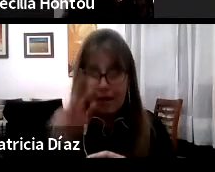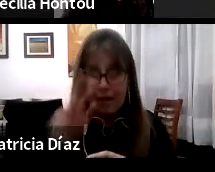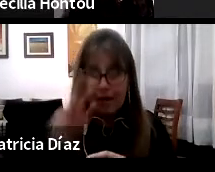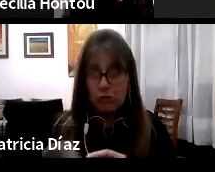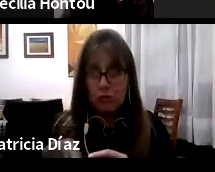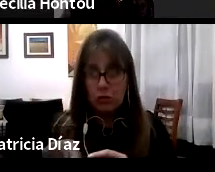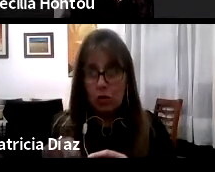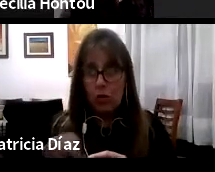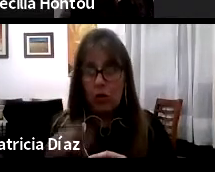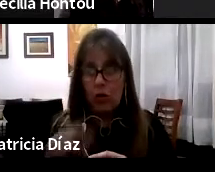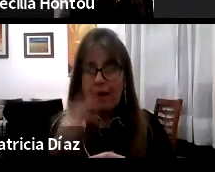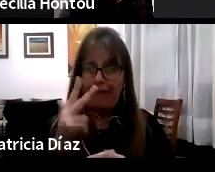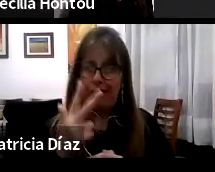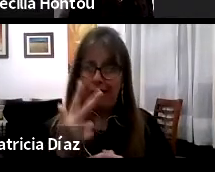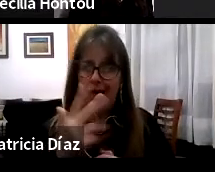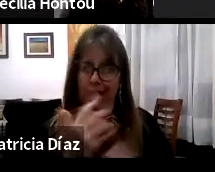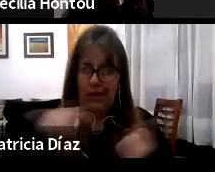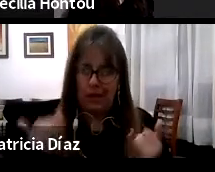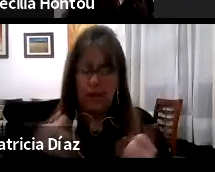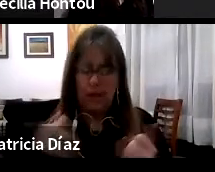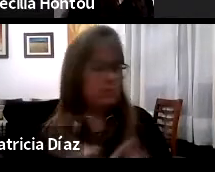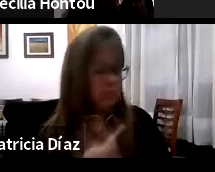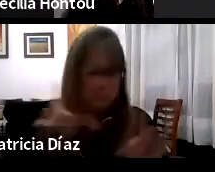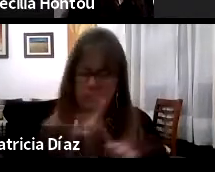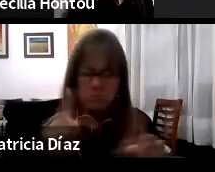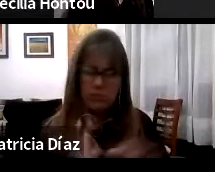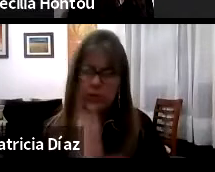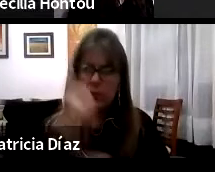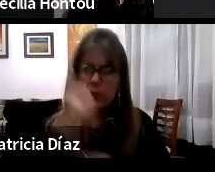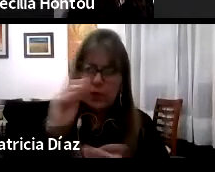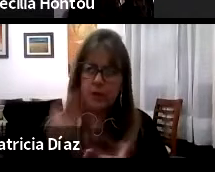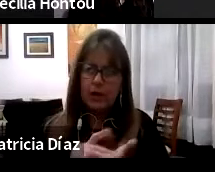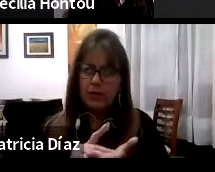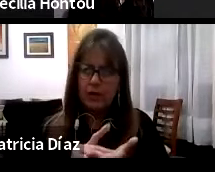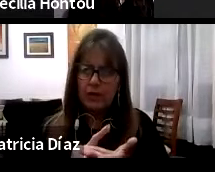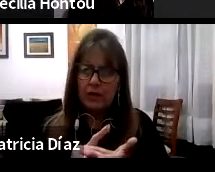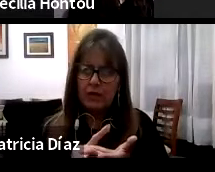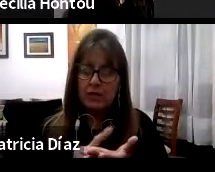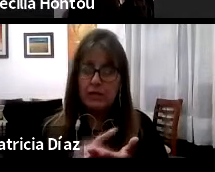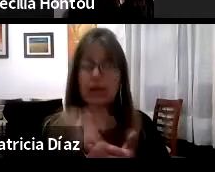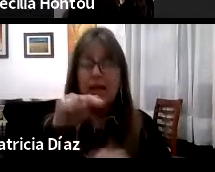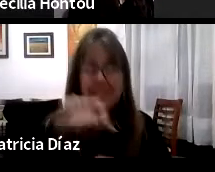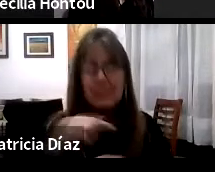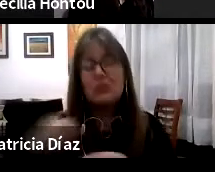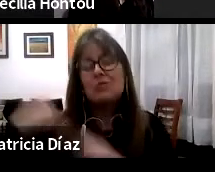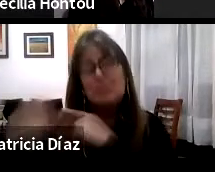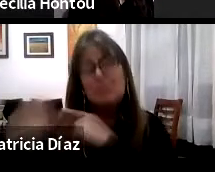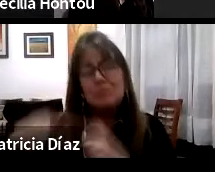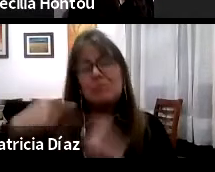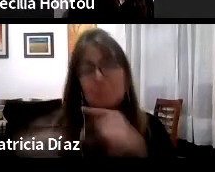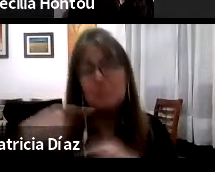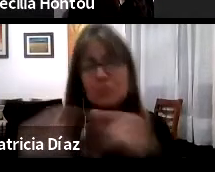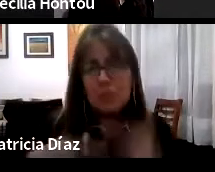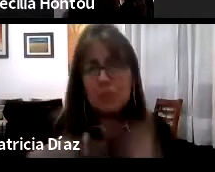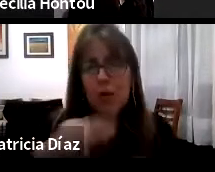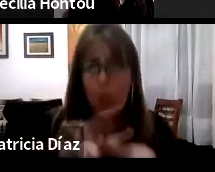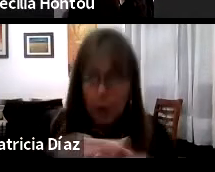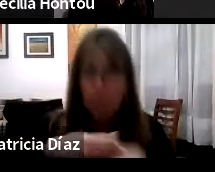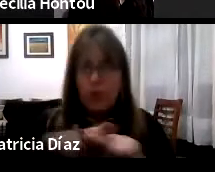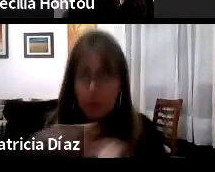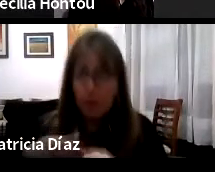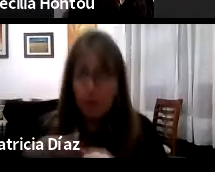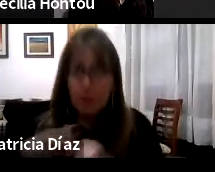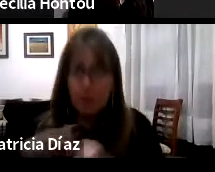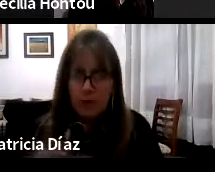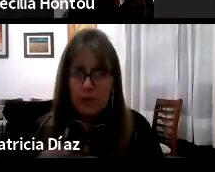Y no es la primera vez que la persona renuncia a los 3 días, o al día siguiente o a la semana. Esto nos ha pasado y la verdad que debía haber